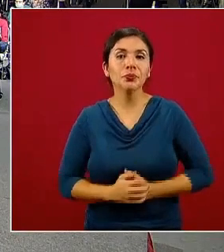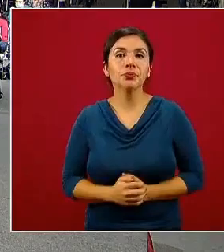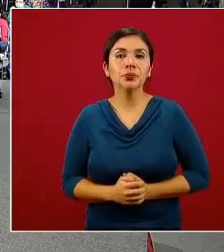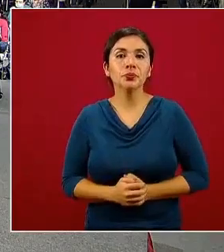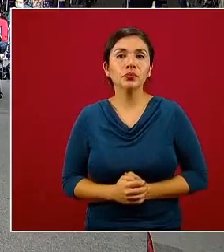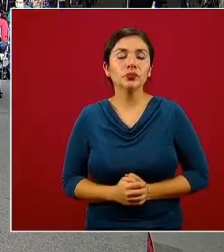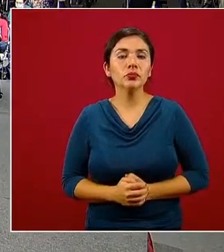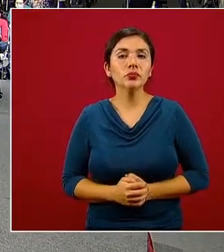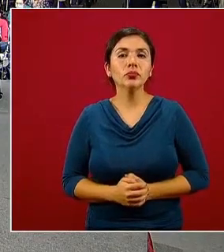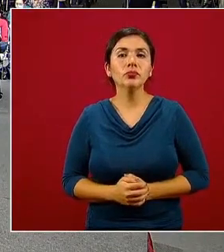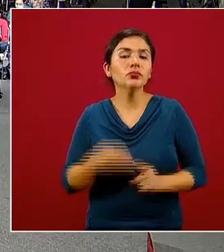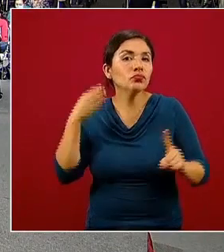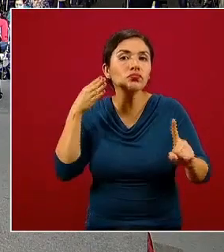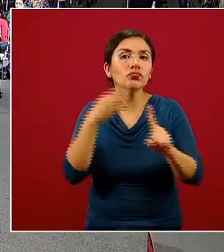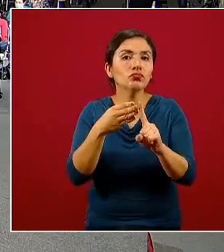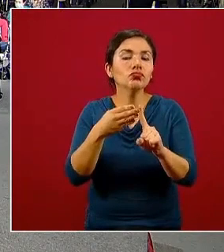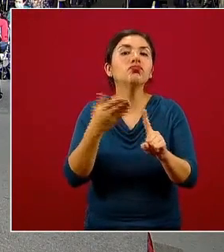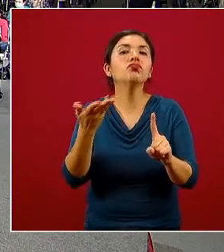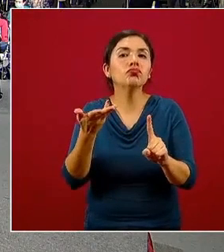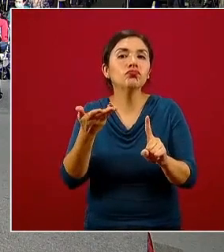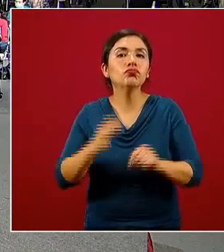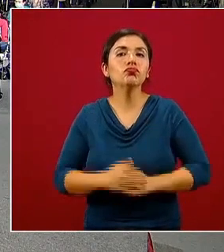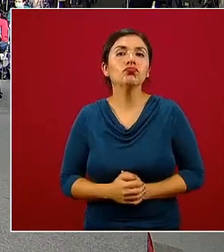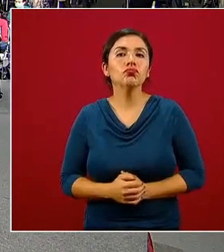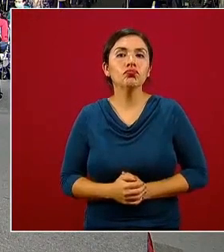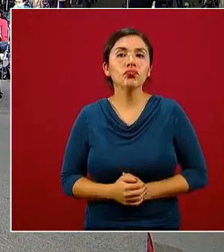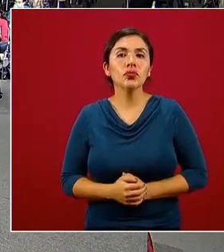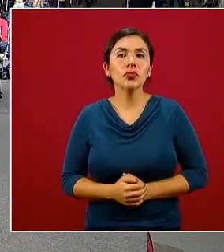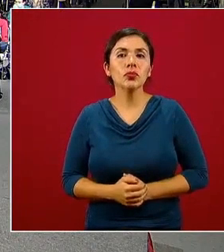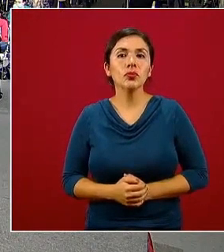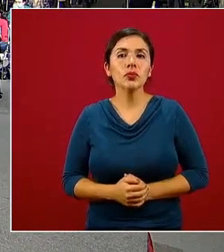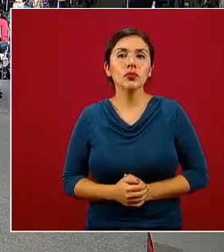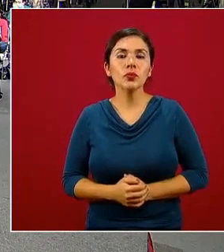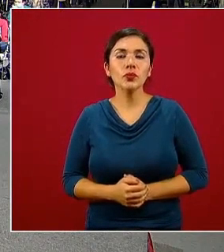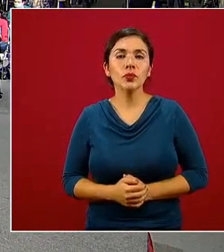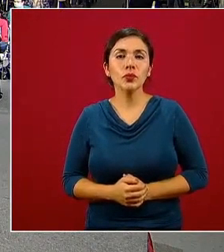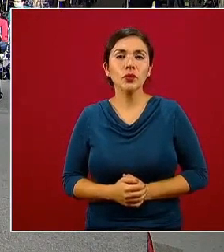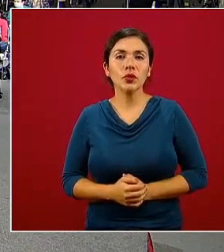Me enfocaré a… ¿Cuál prefiere que nos enfoquemos?